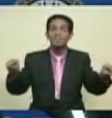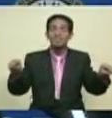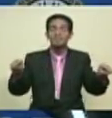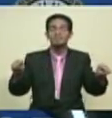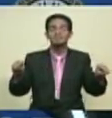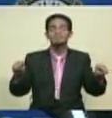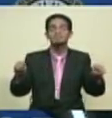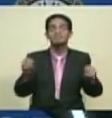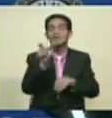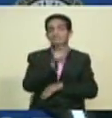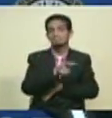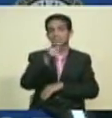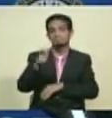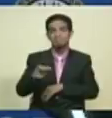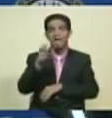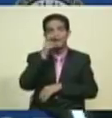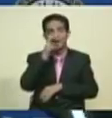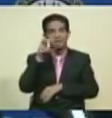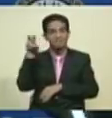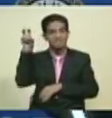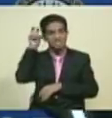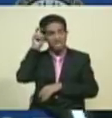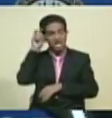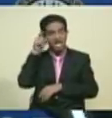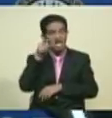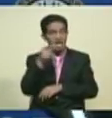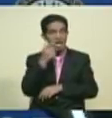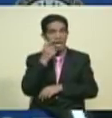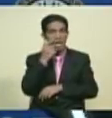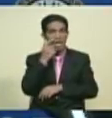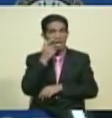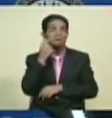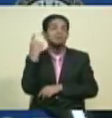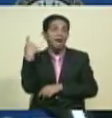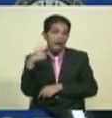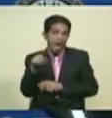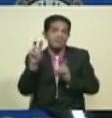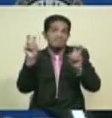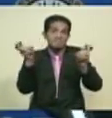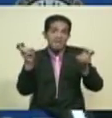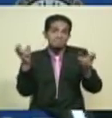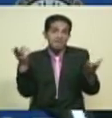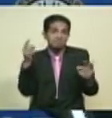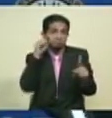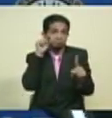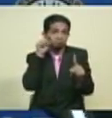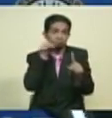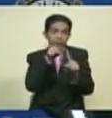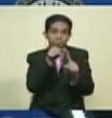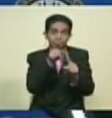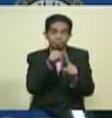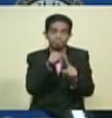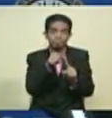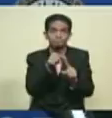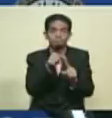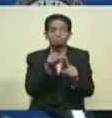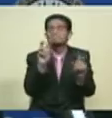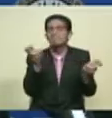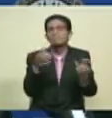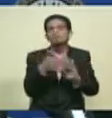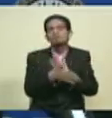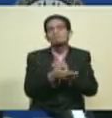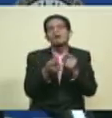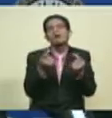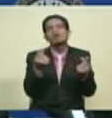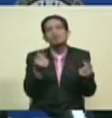cancilleres, ministros de Asuntos Exteriores, tienen un tema central. Puede ser un tema vinculado a la economía, a